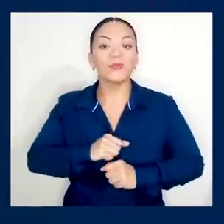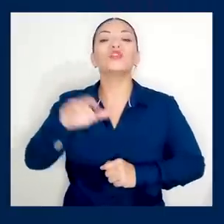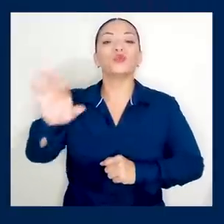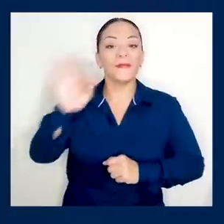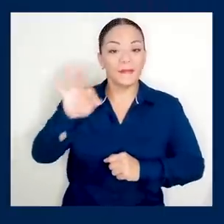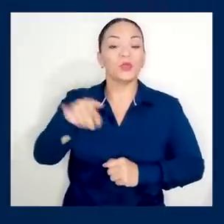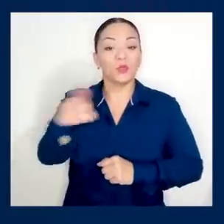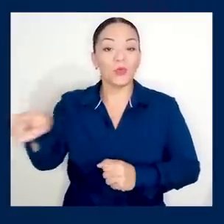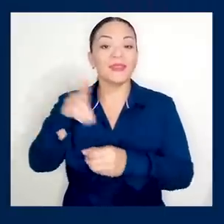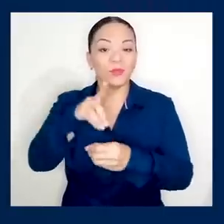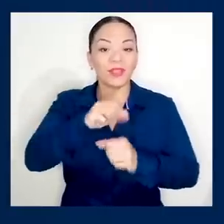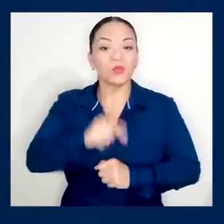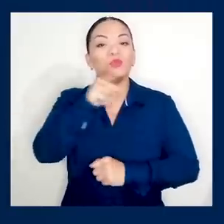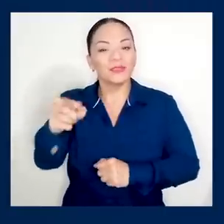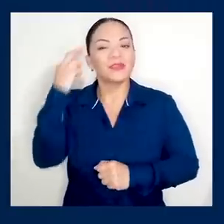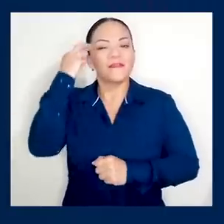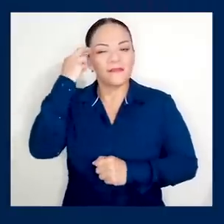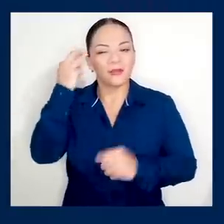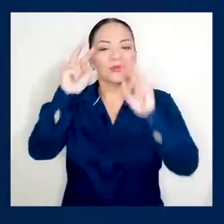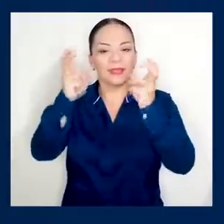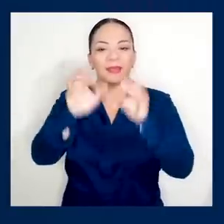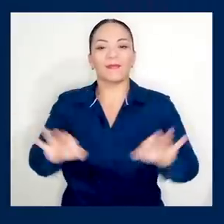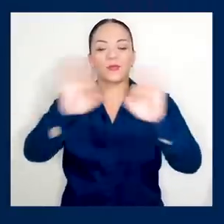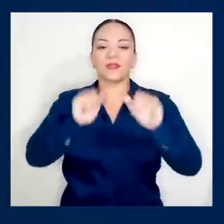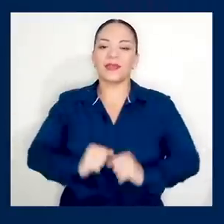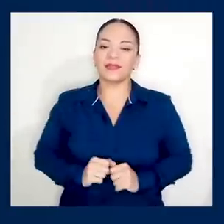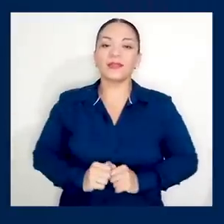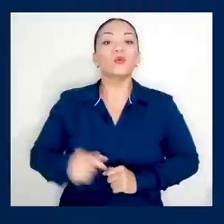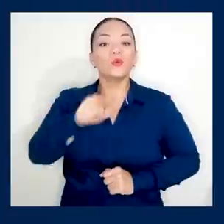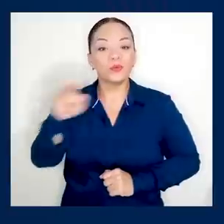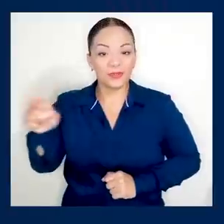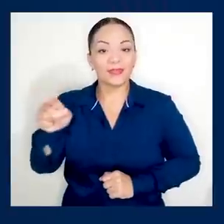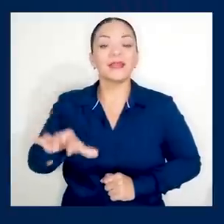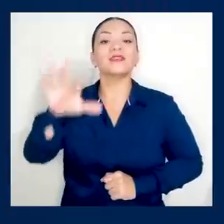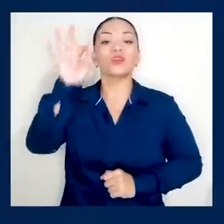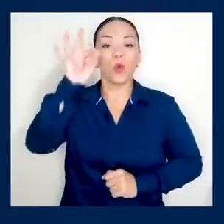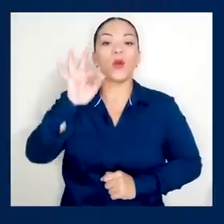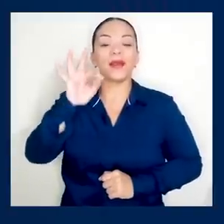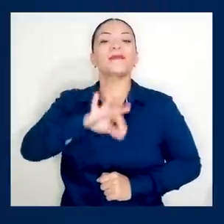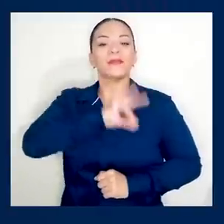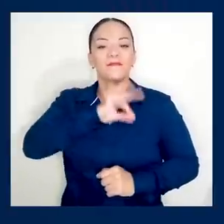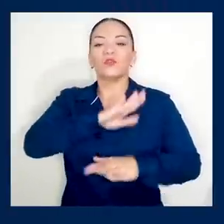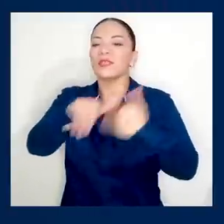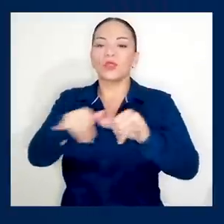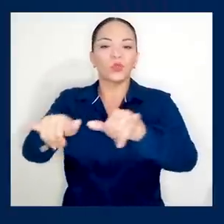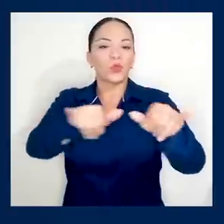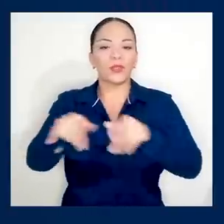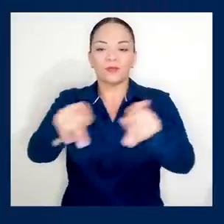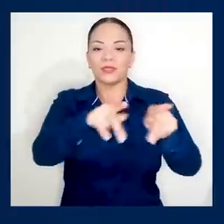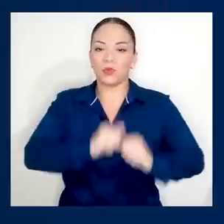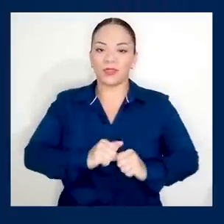invito a que reflexionen sobre esto, a que escojan el interés común